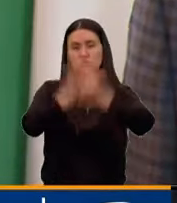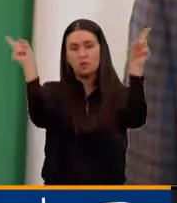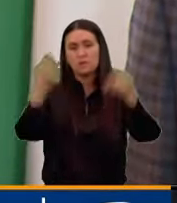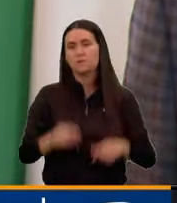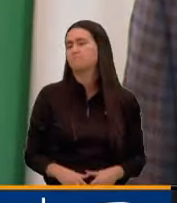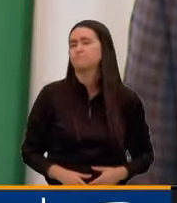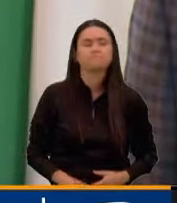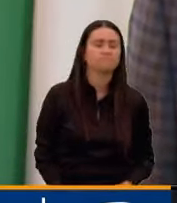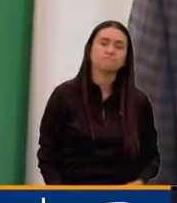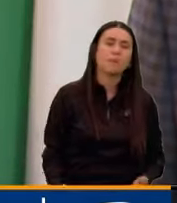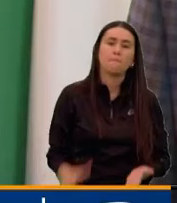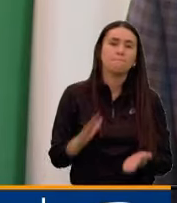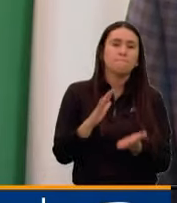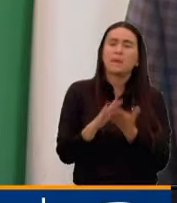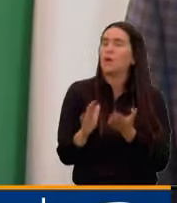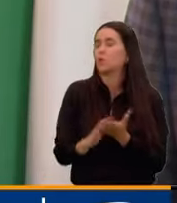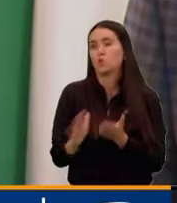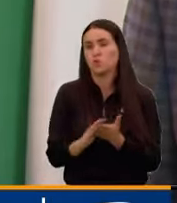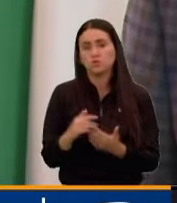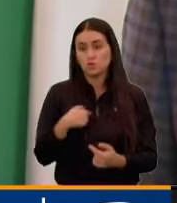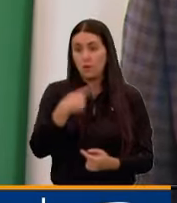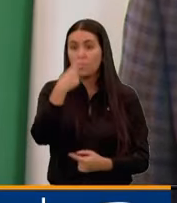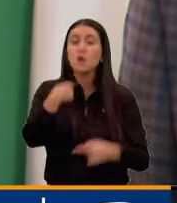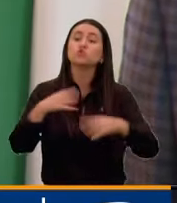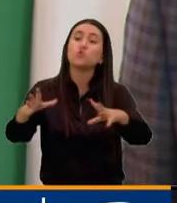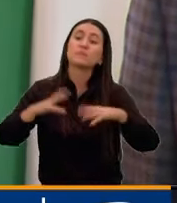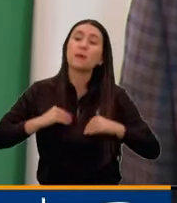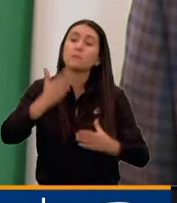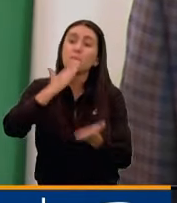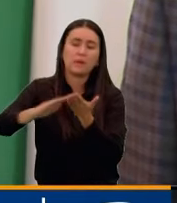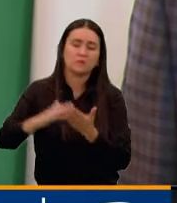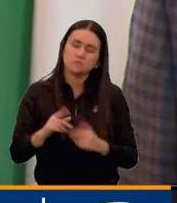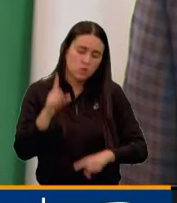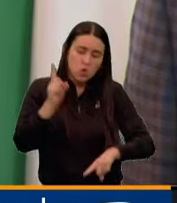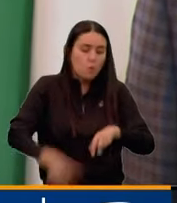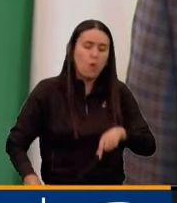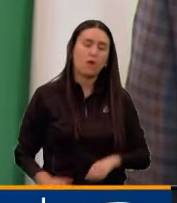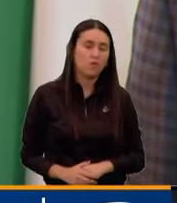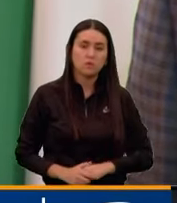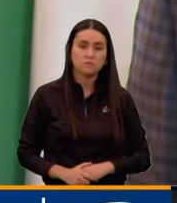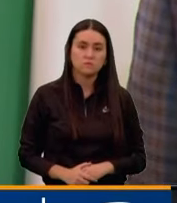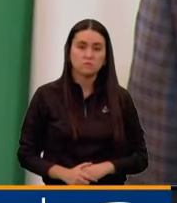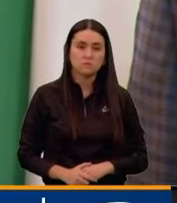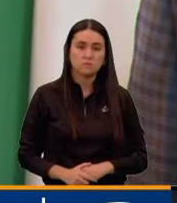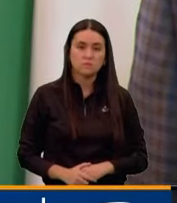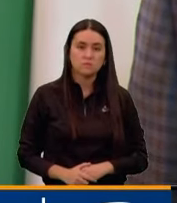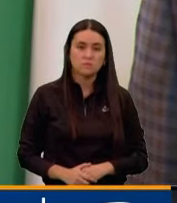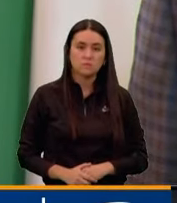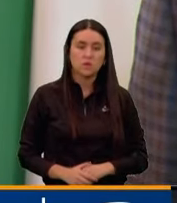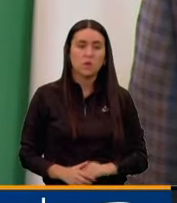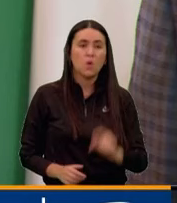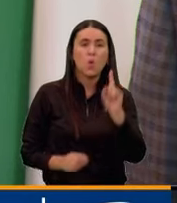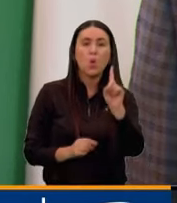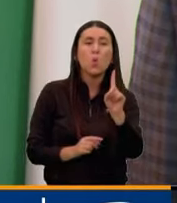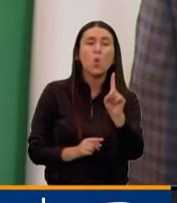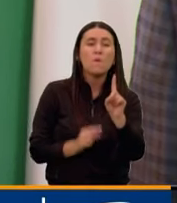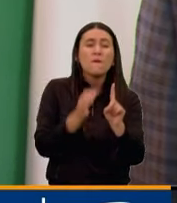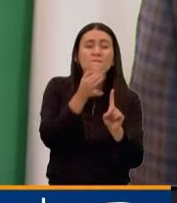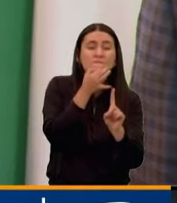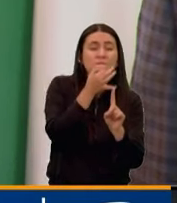puedo perdonar. Que a mí me digan, ¿y qué prefieren? ¿Una gota de verdad o un océano de